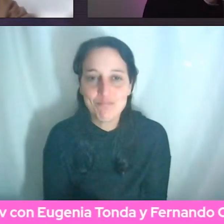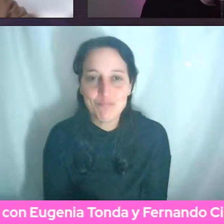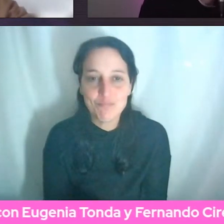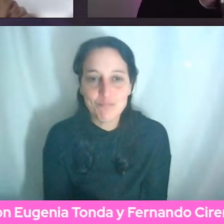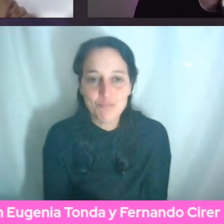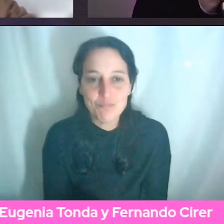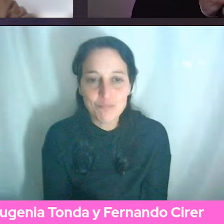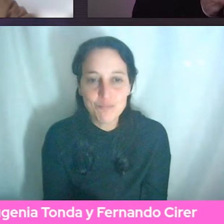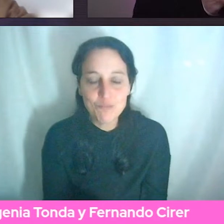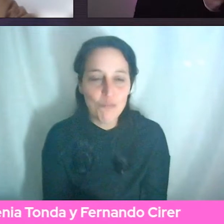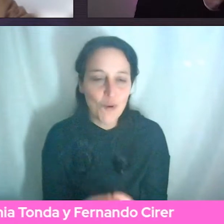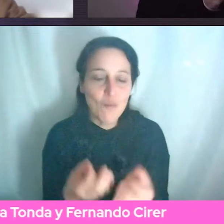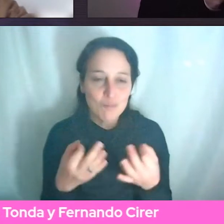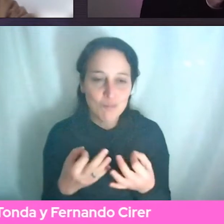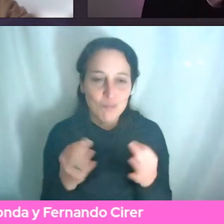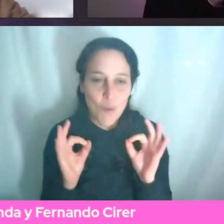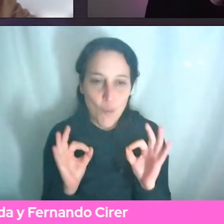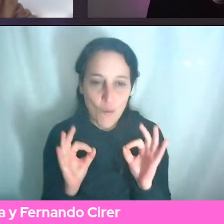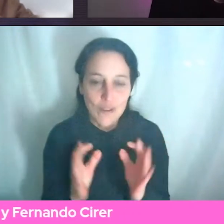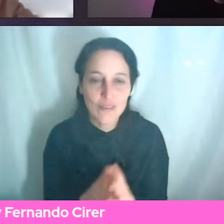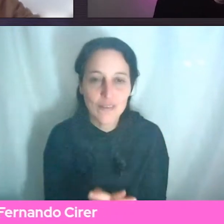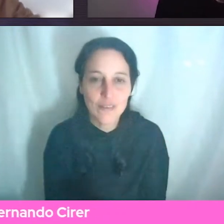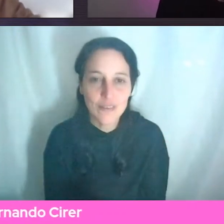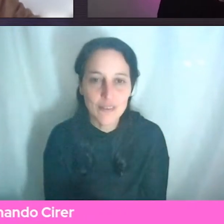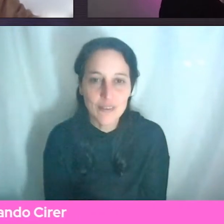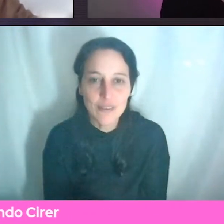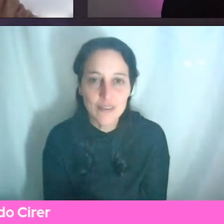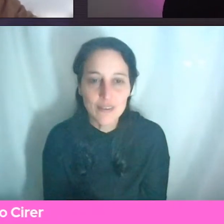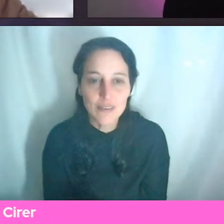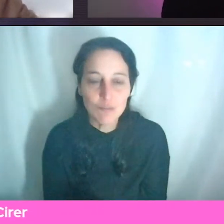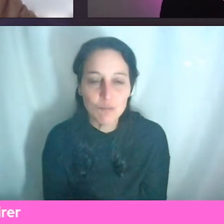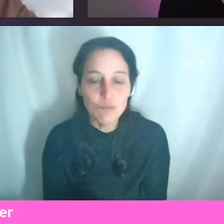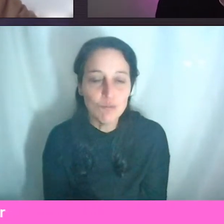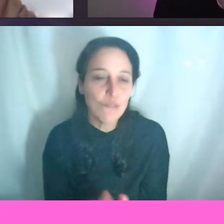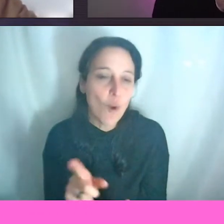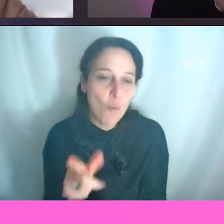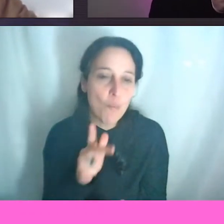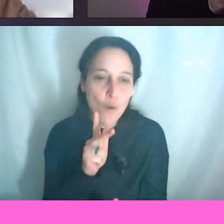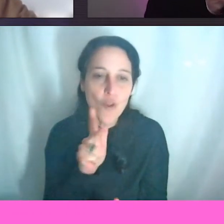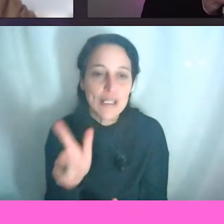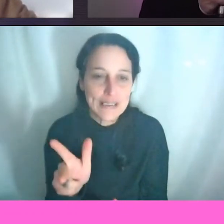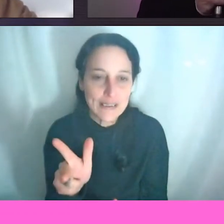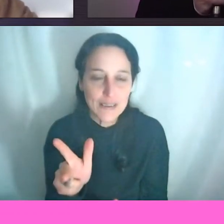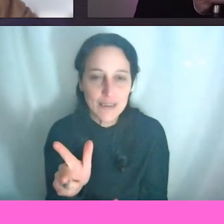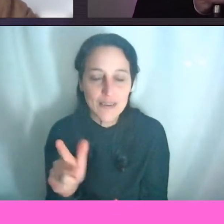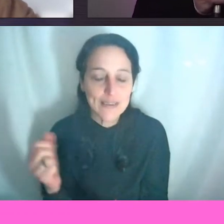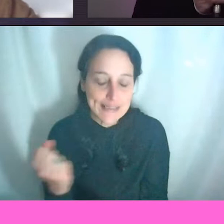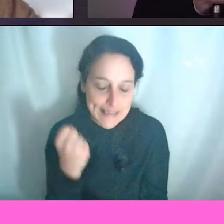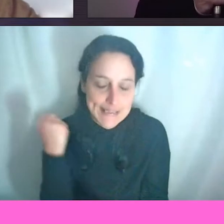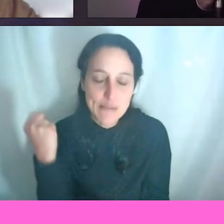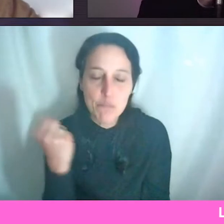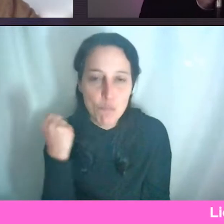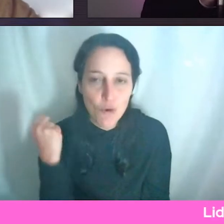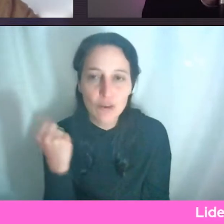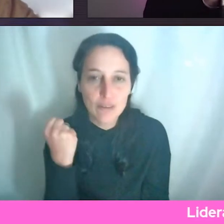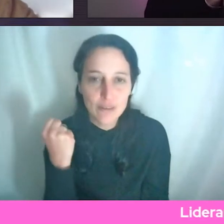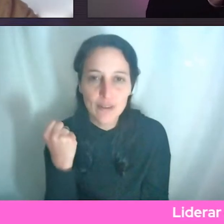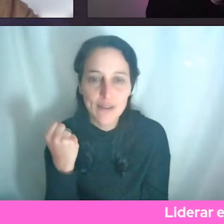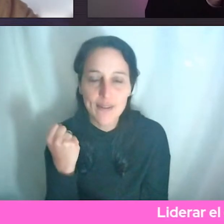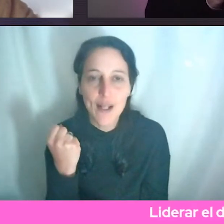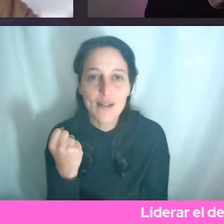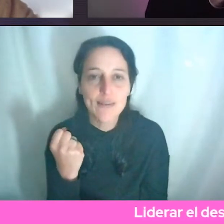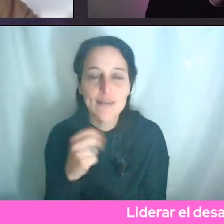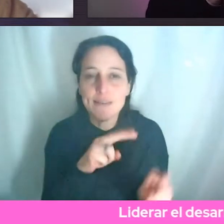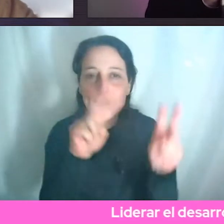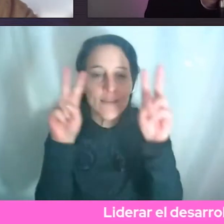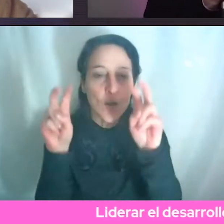No, qué bueno. Es tal cual lo que vos decís, ¿no? Es importante también las temáticas que uno trae